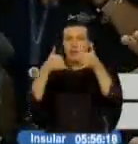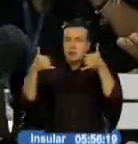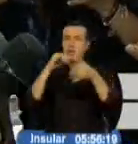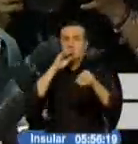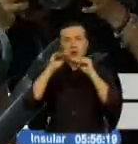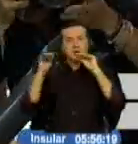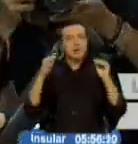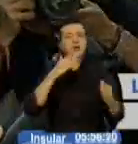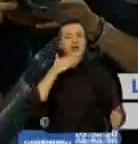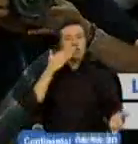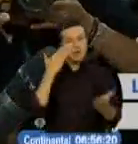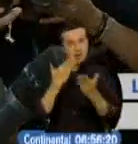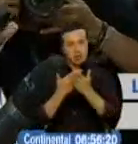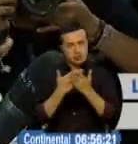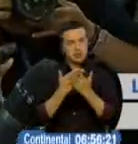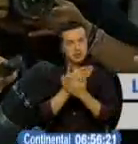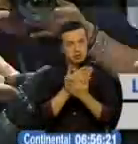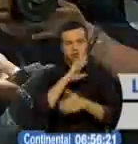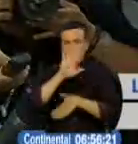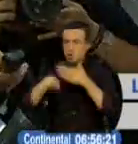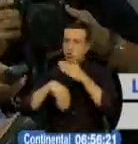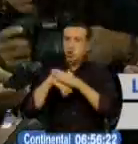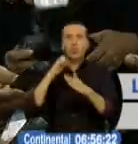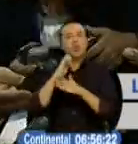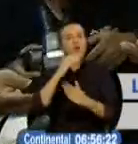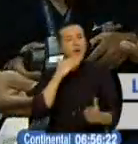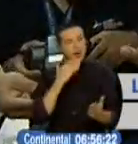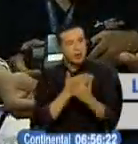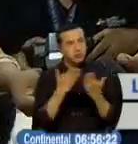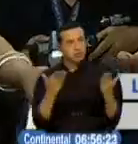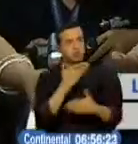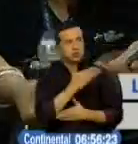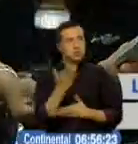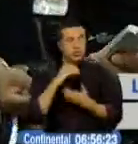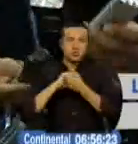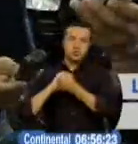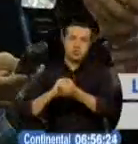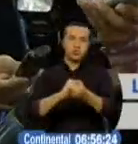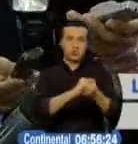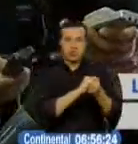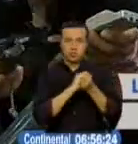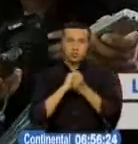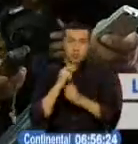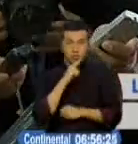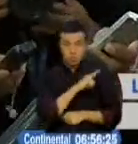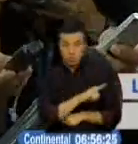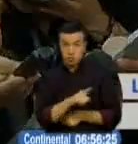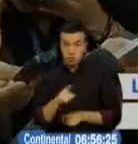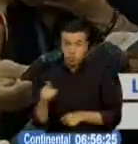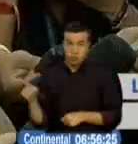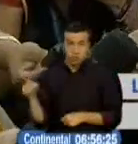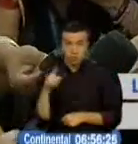nombre de todo el pueblo de Ecuador. La solidaridad que ustedes fueron